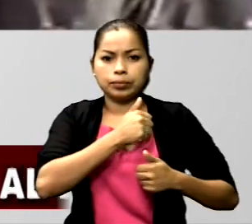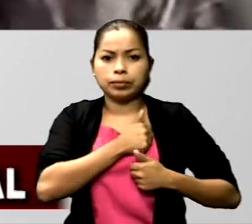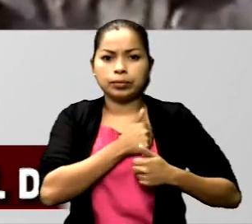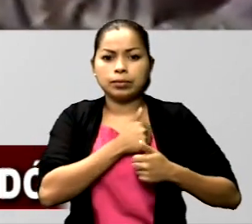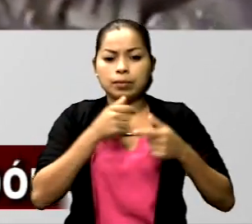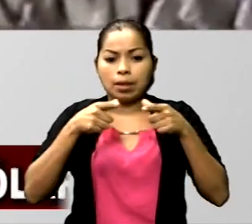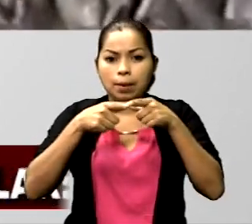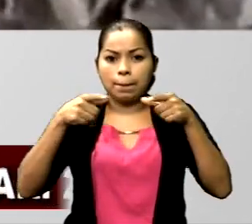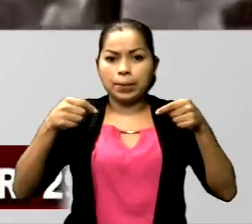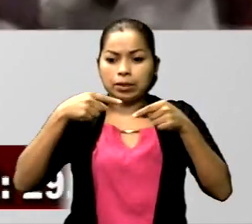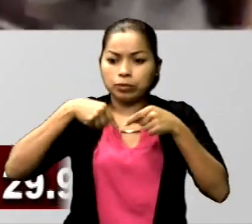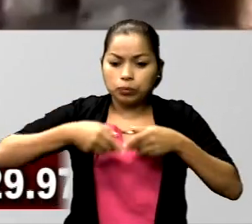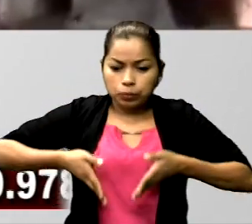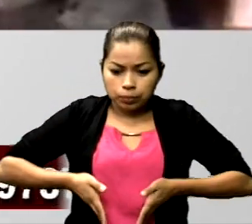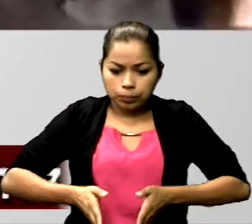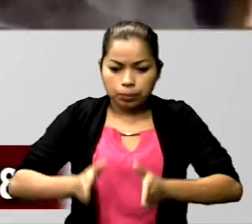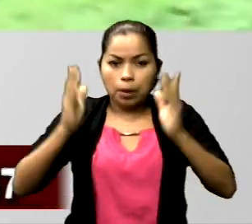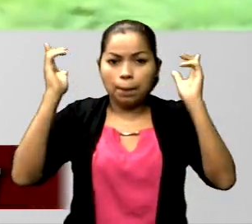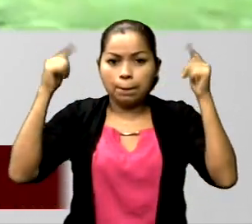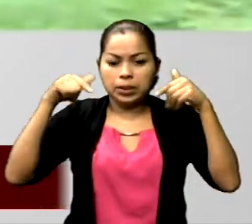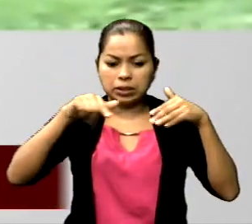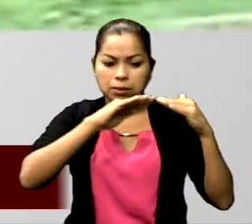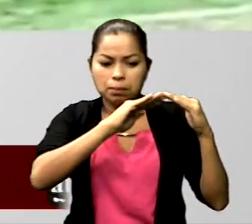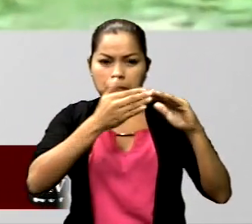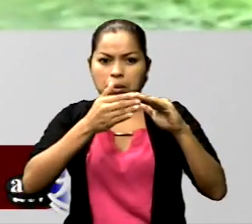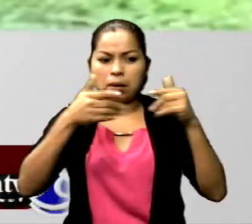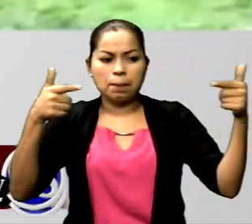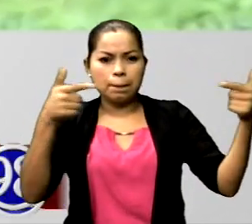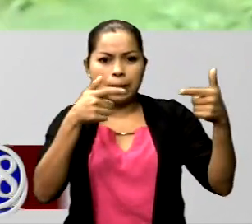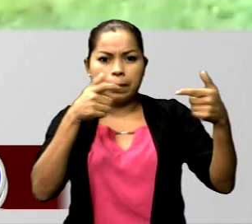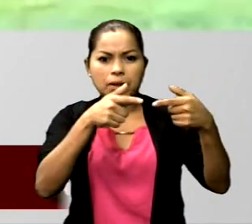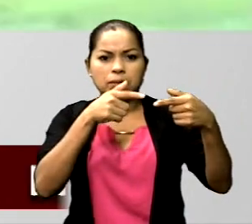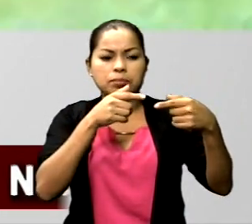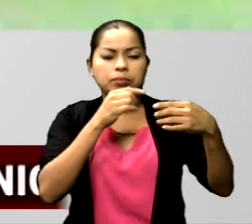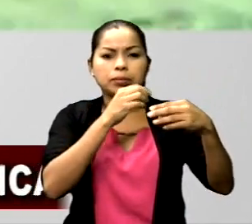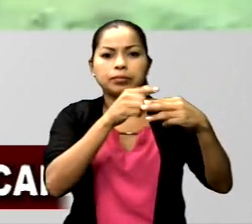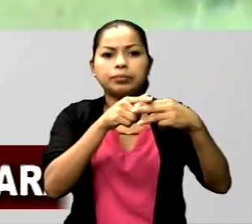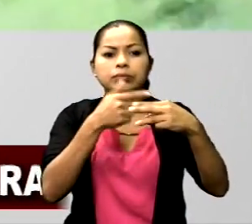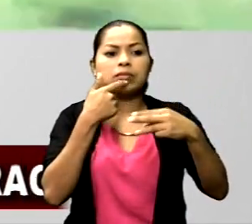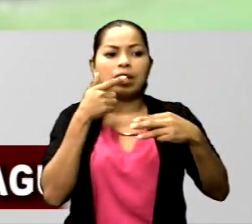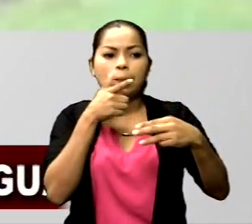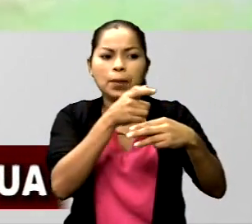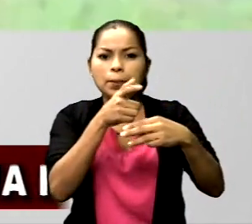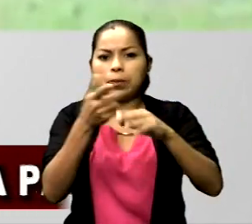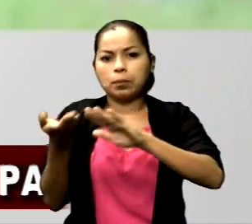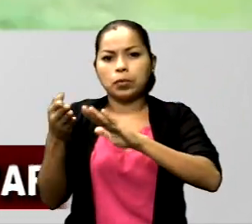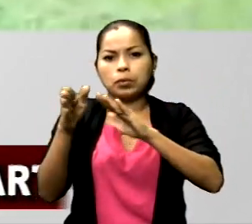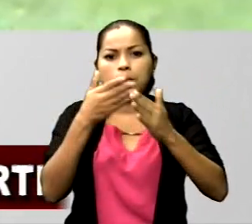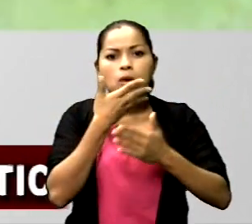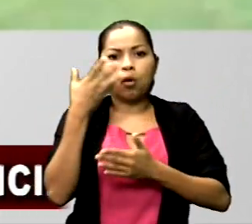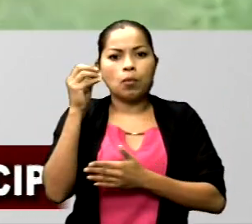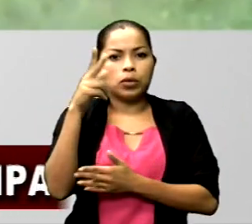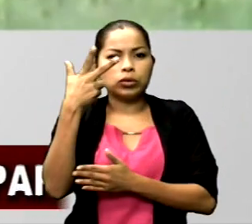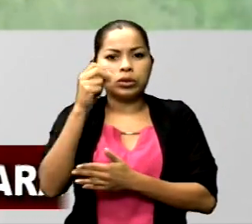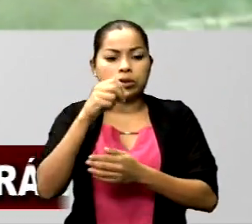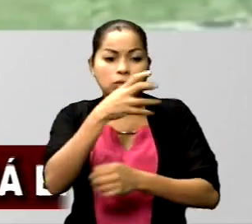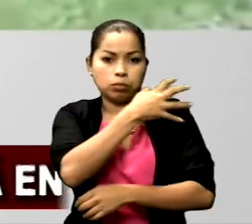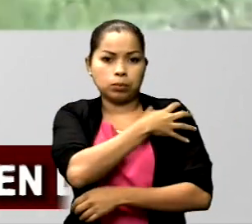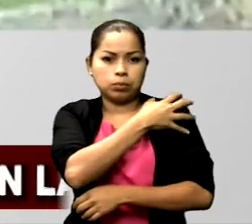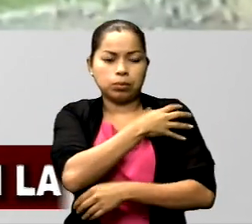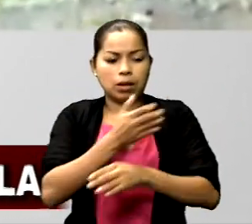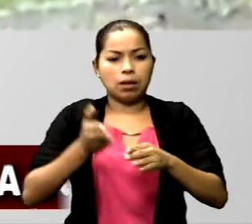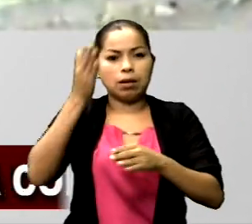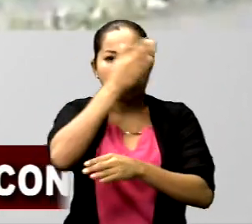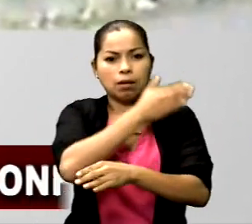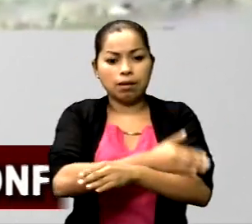insurreccionales de Managua Masaya. Al pasar por Bataola fueron masacrados por la Guardia Nacional, la genocida, le dice